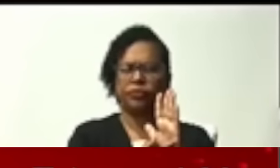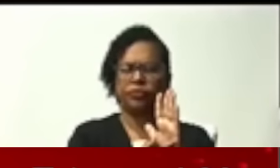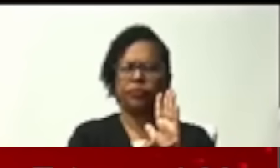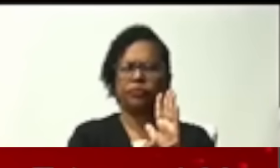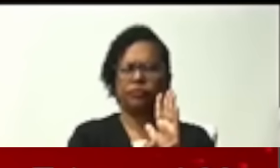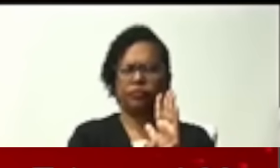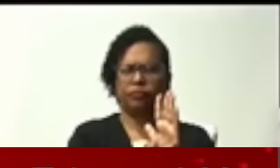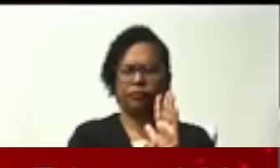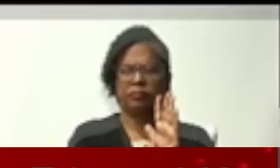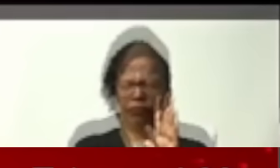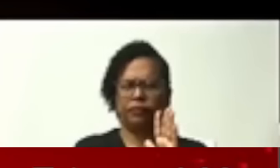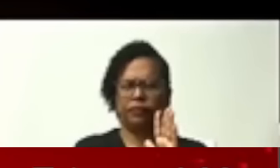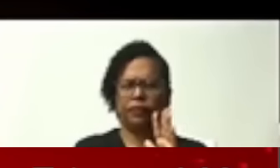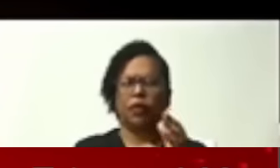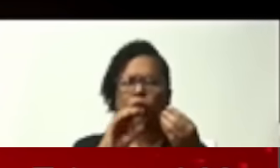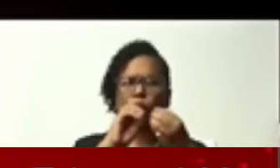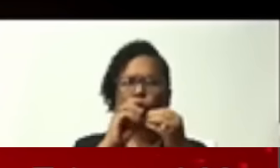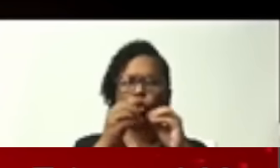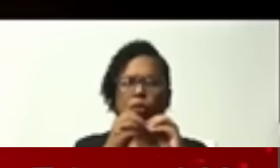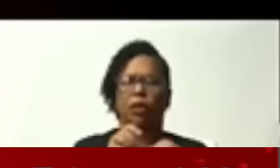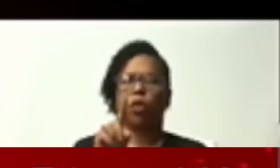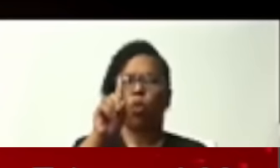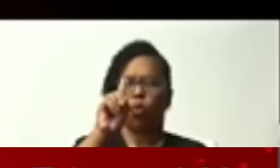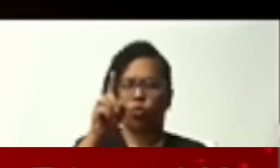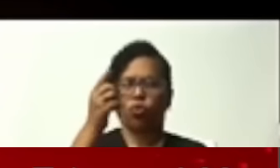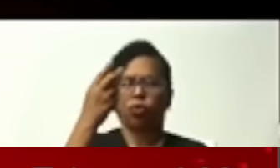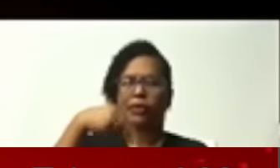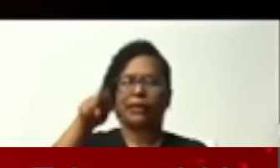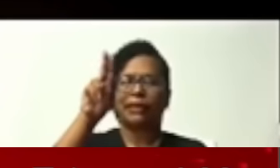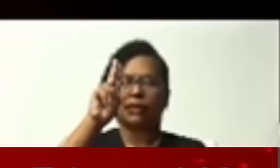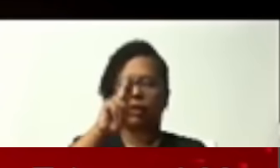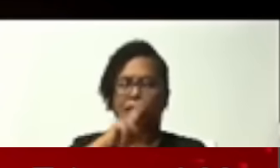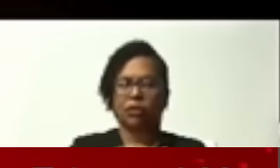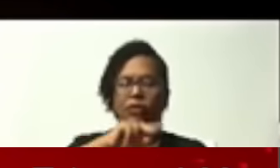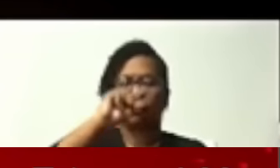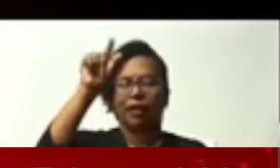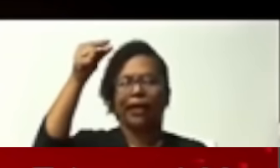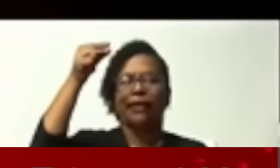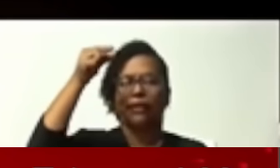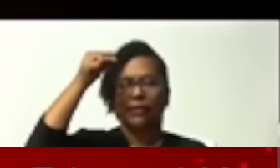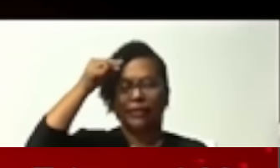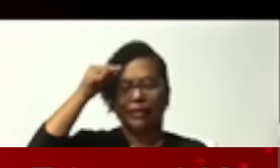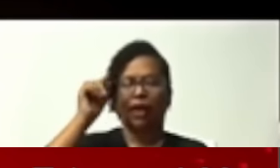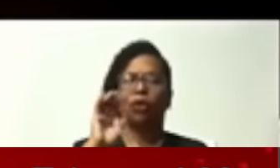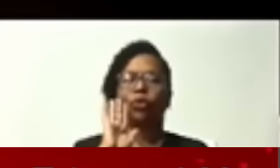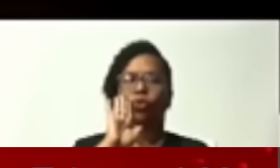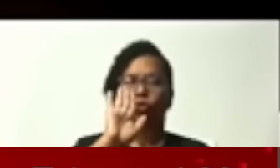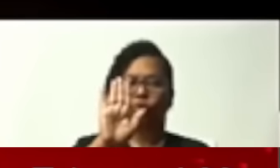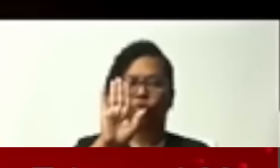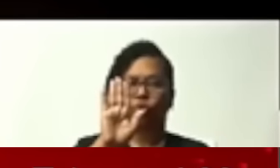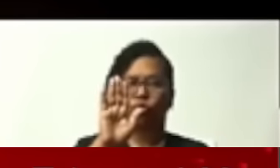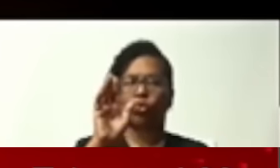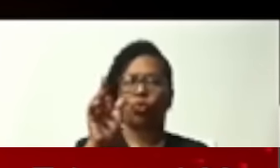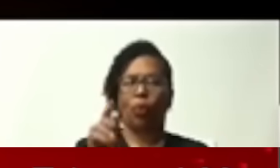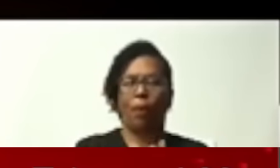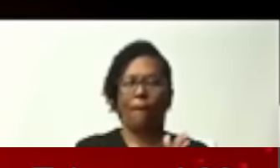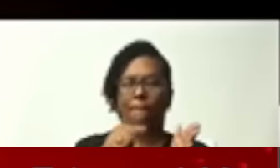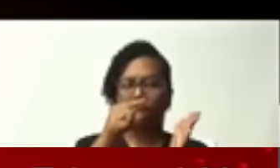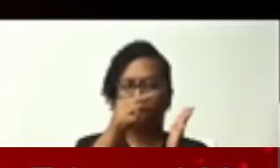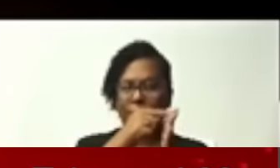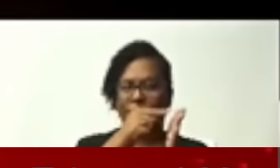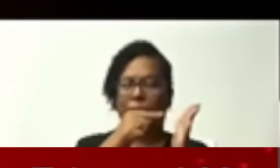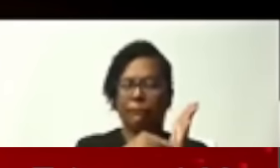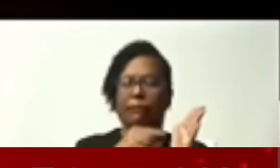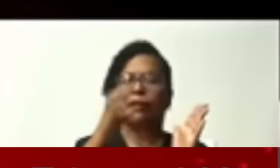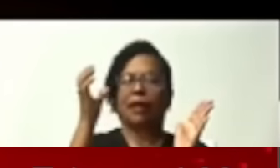1. De la Nación, del Estado, de su Gobierno y de sus principios fundamentales. Capítulo 1. De